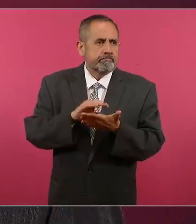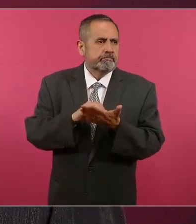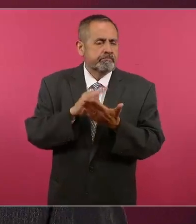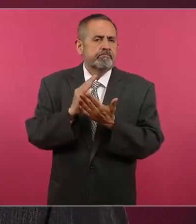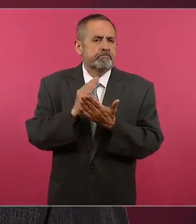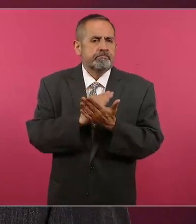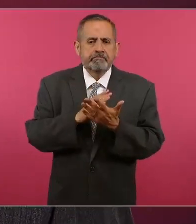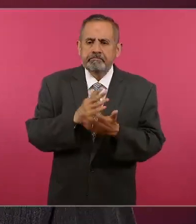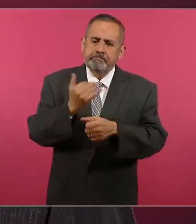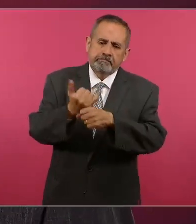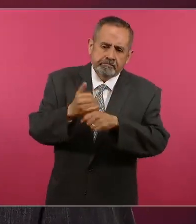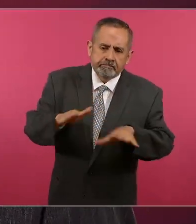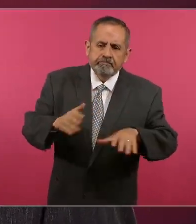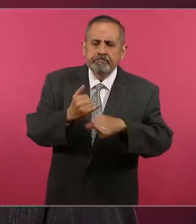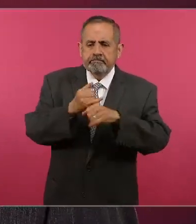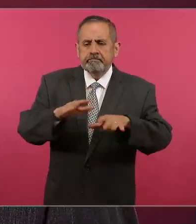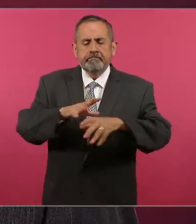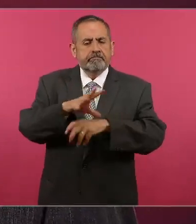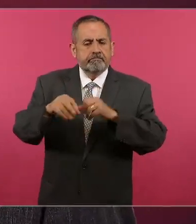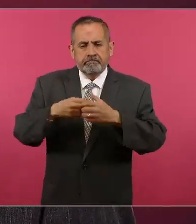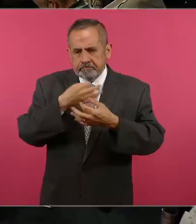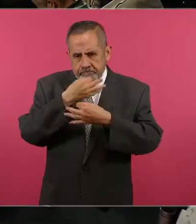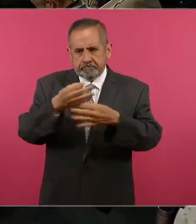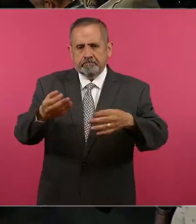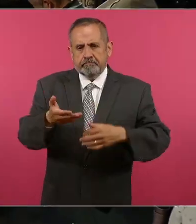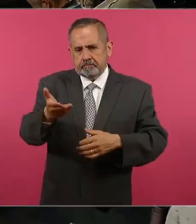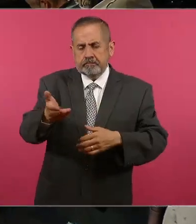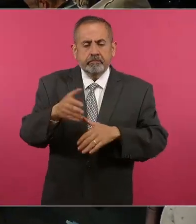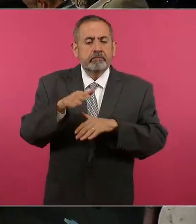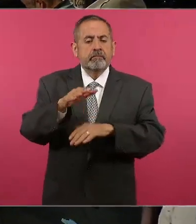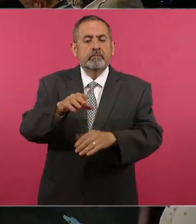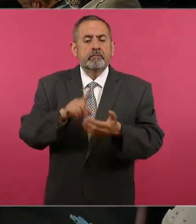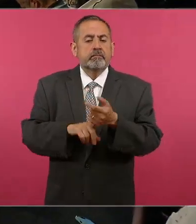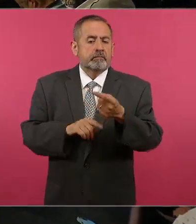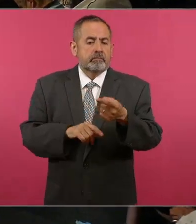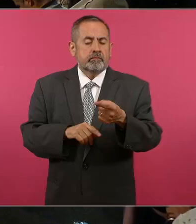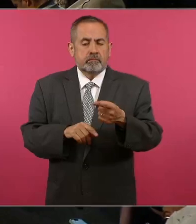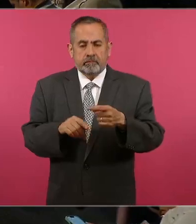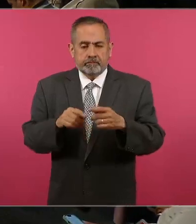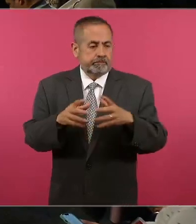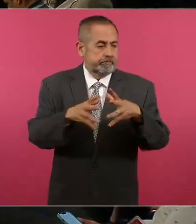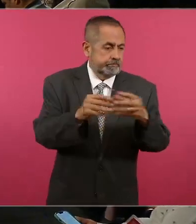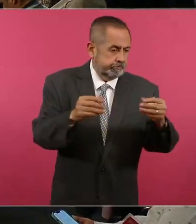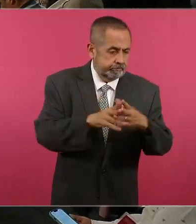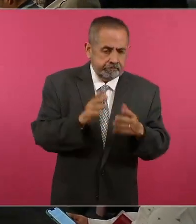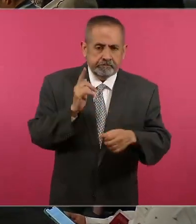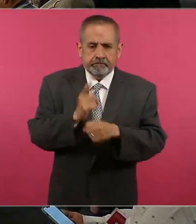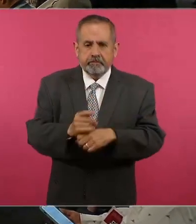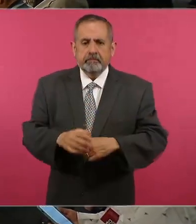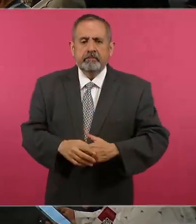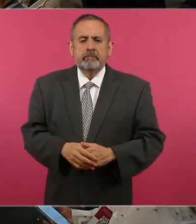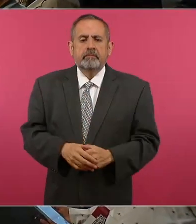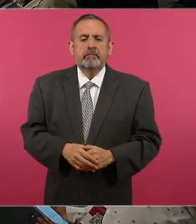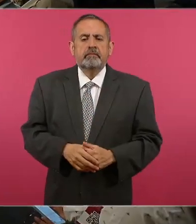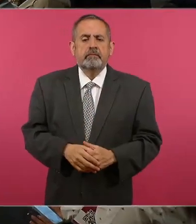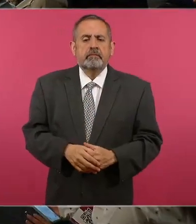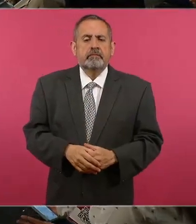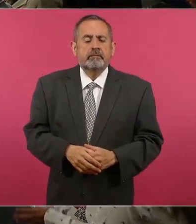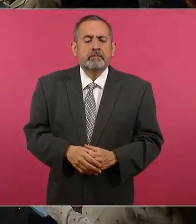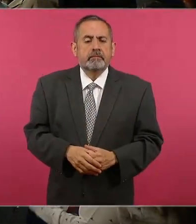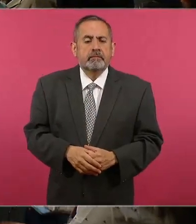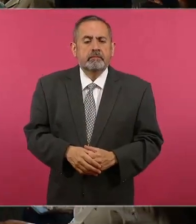podamos informarles a ustedes sobre esta situación. Y en el